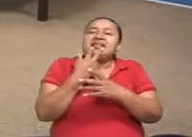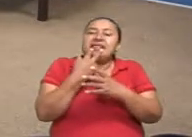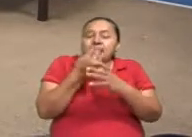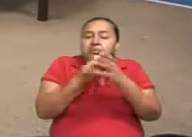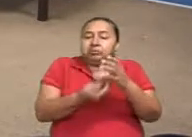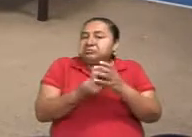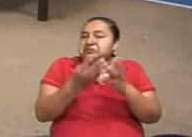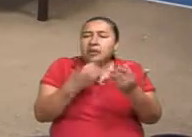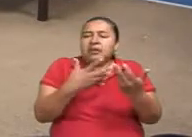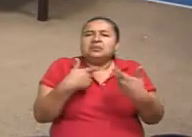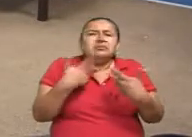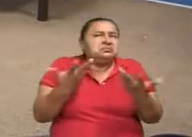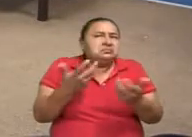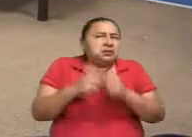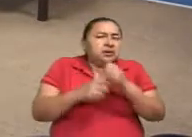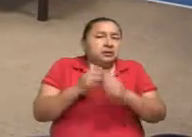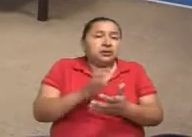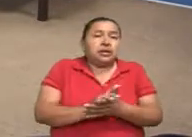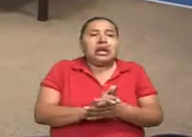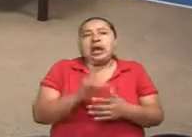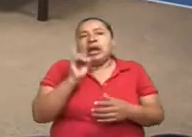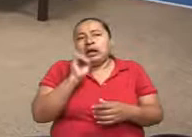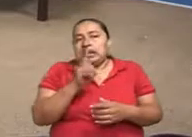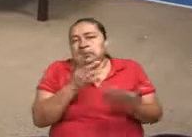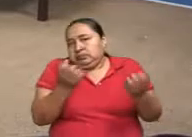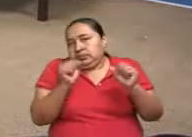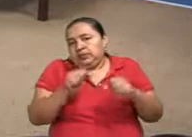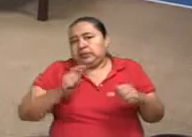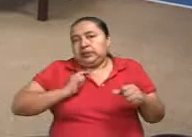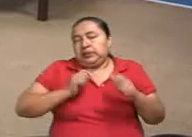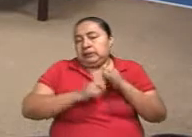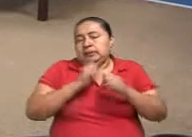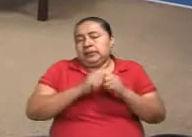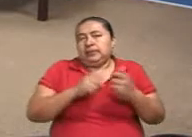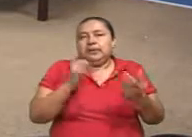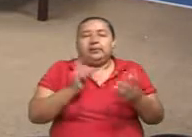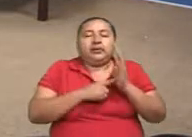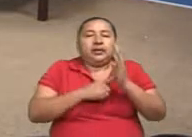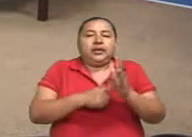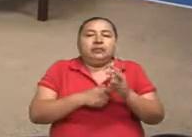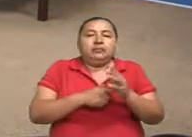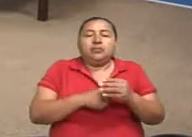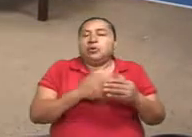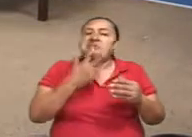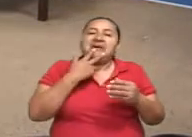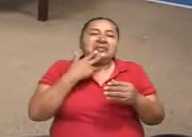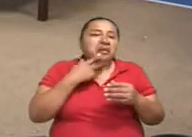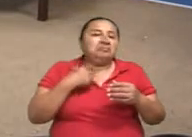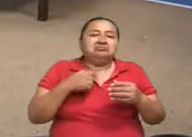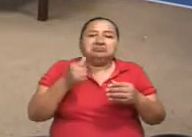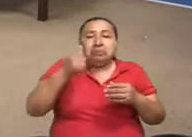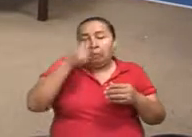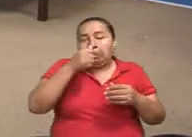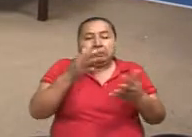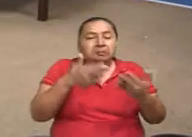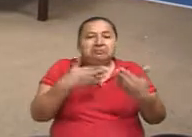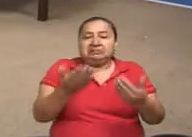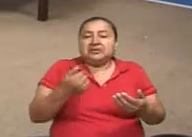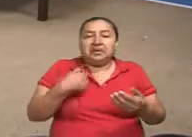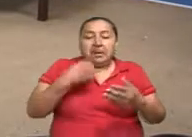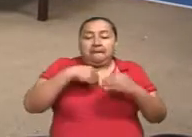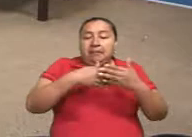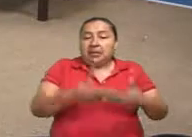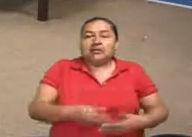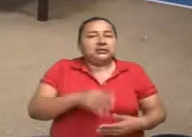con este trastorno? Bueno, cuando está las complicaciones que puede tener este niño, puede tener una infertilidad, uh-huh. ¿ya? Otra de